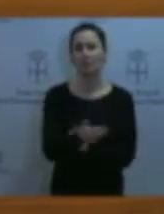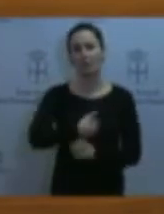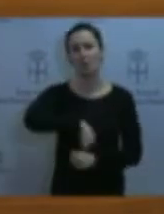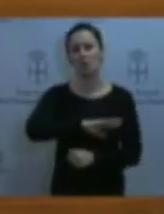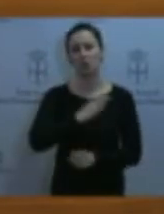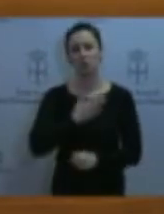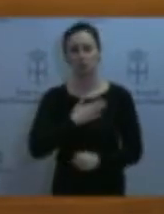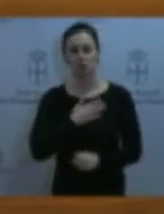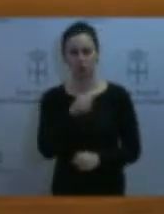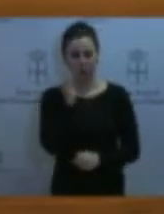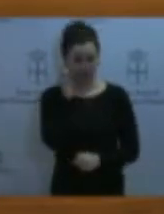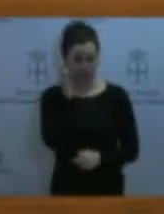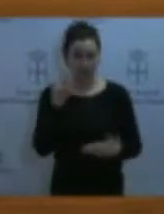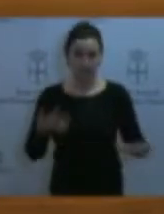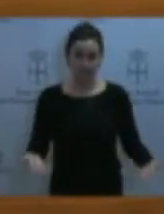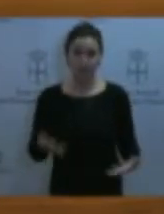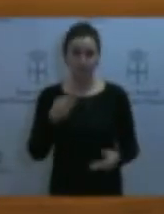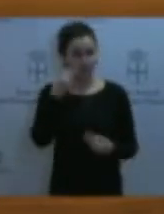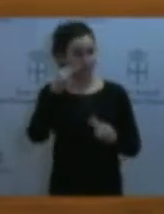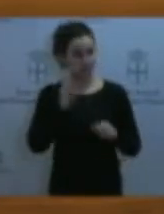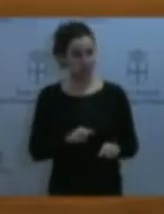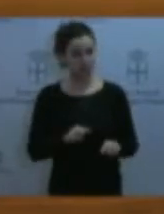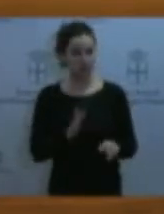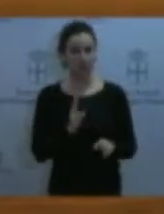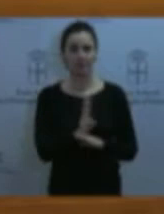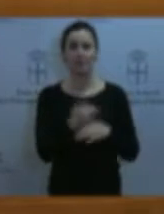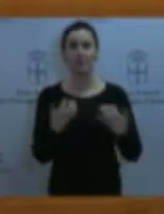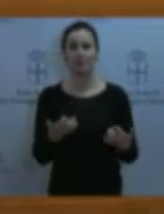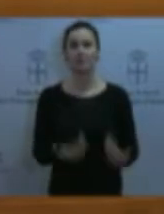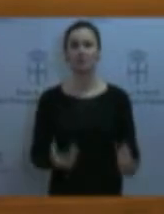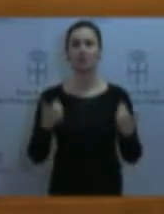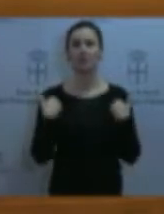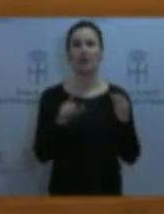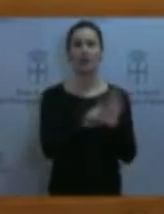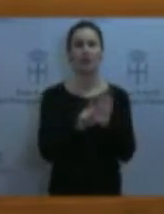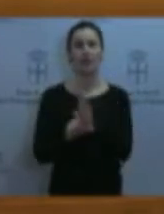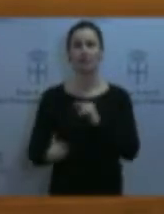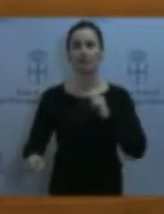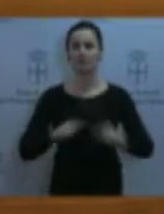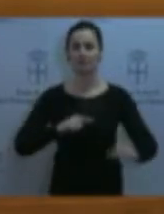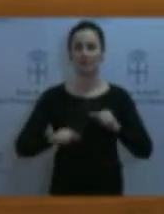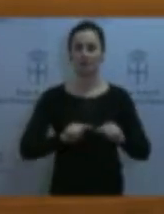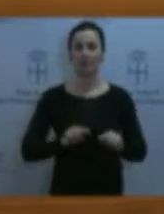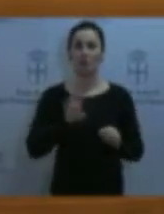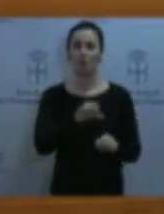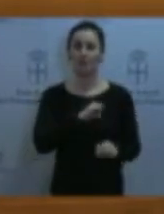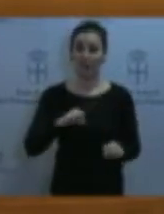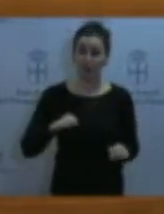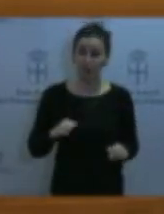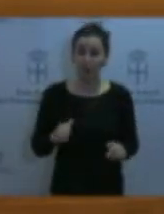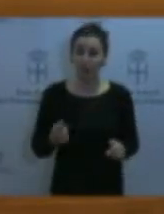como Parlamento responsable de las leyes que rigen esta comunidad autónoma, no estaríamos a la altura de las